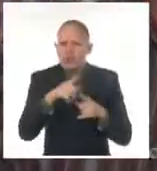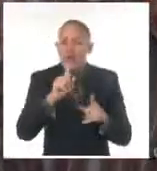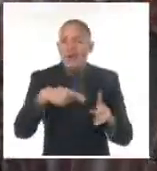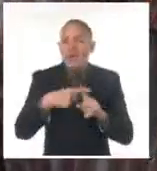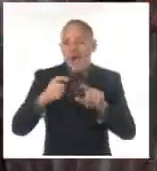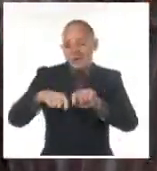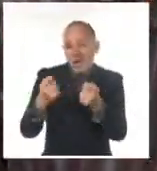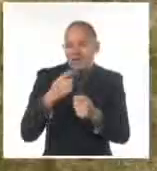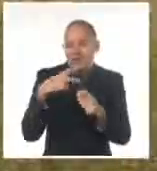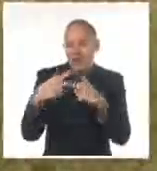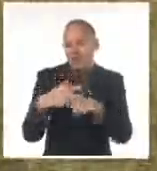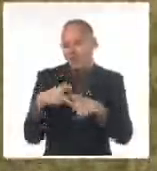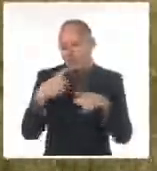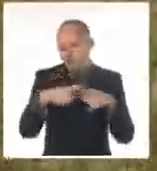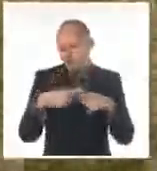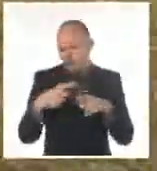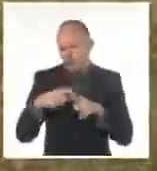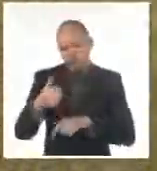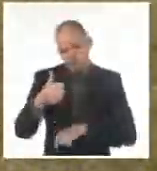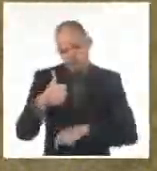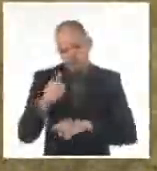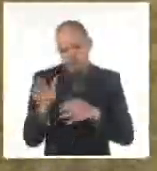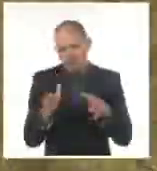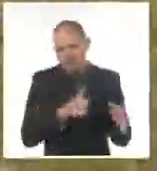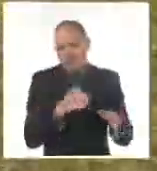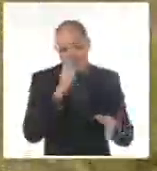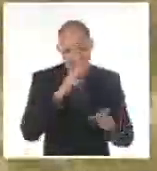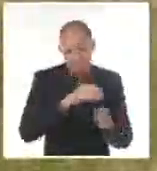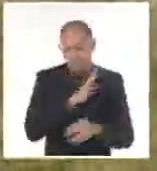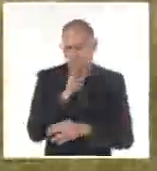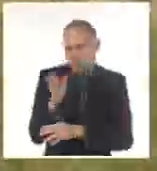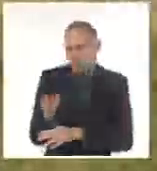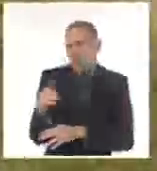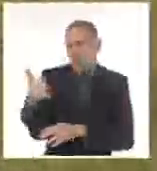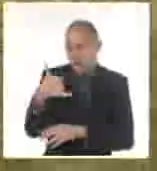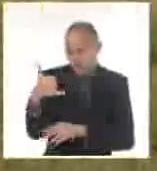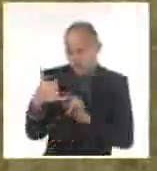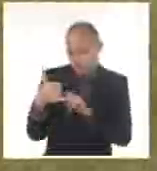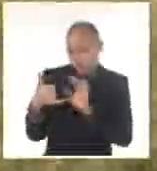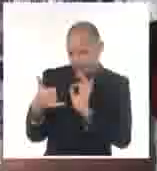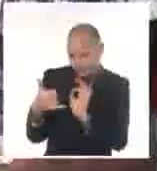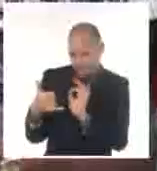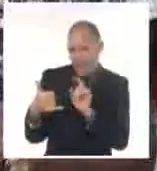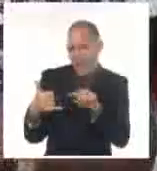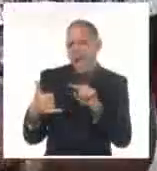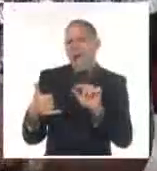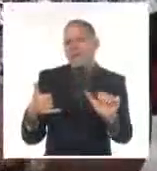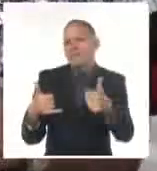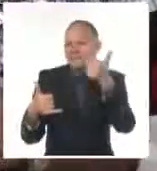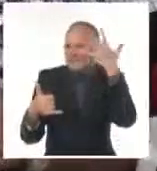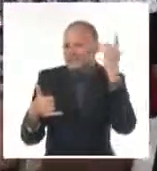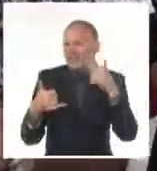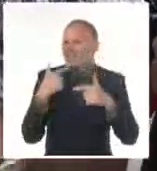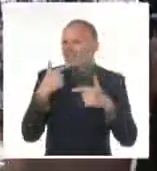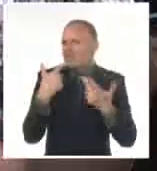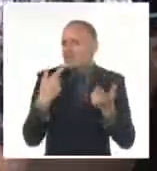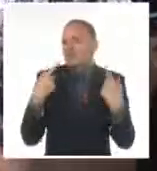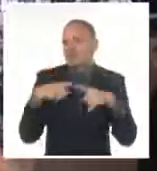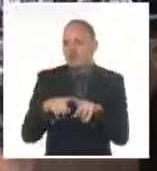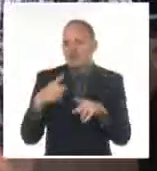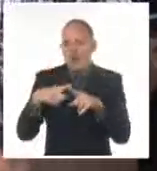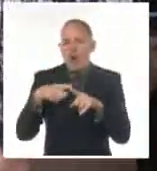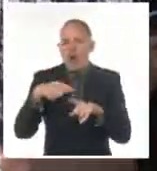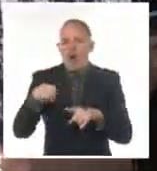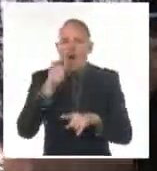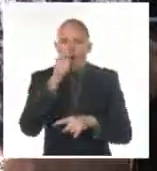lo que hay que terminar de la reparación. También durante la jornada en Jatibonico, el jefe de Estado cubano, acompañado por el secretario de